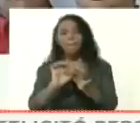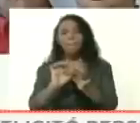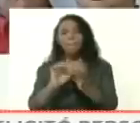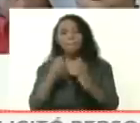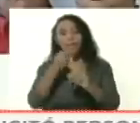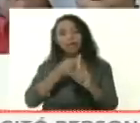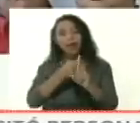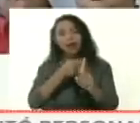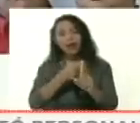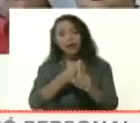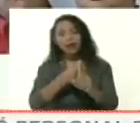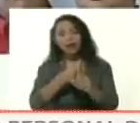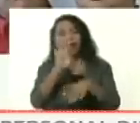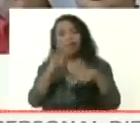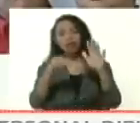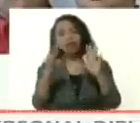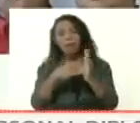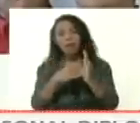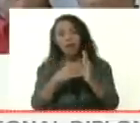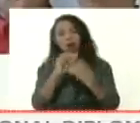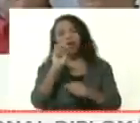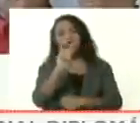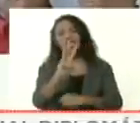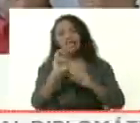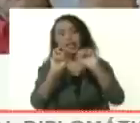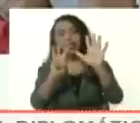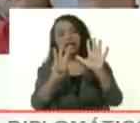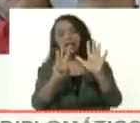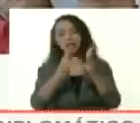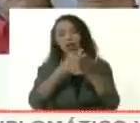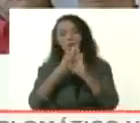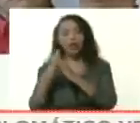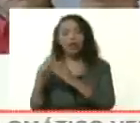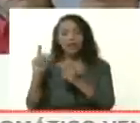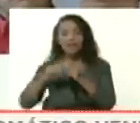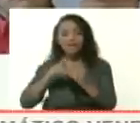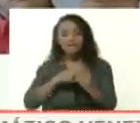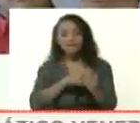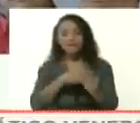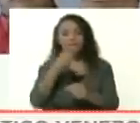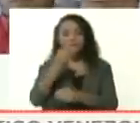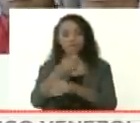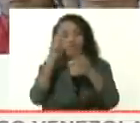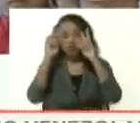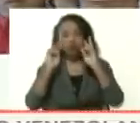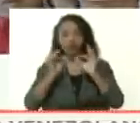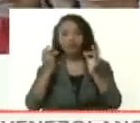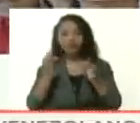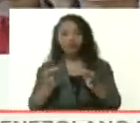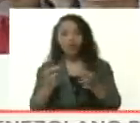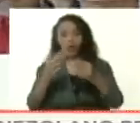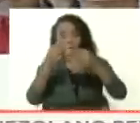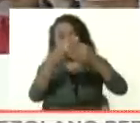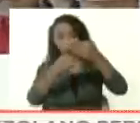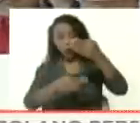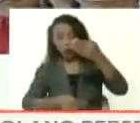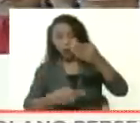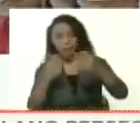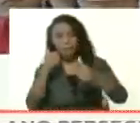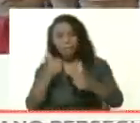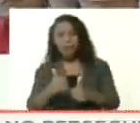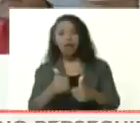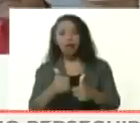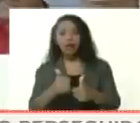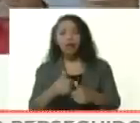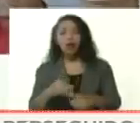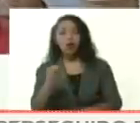comunidades debidamente registradas, debidamente georreferenciadas, cada una de estas comunidades y VC con un